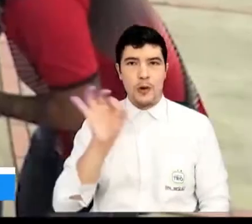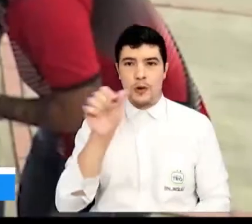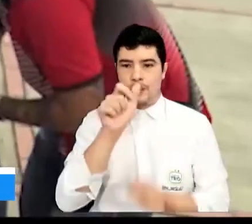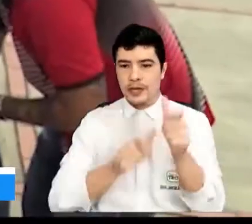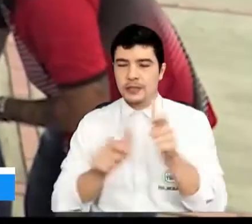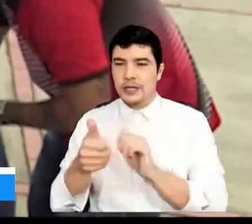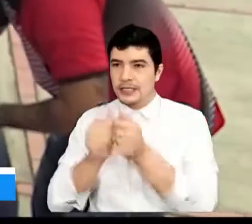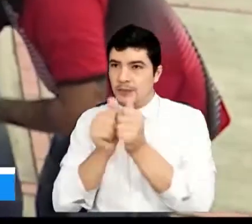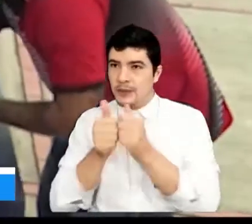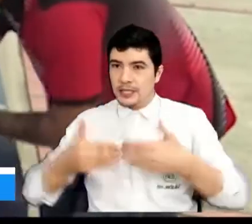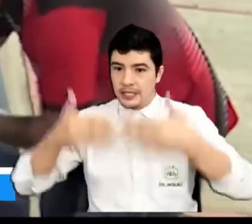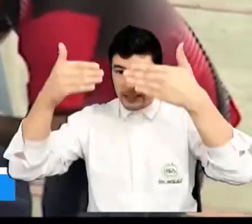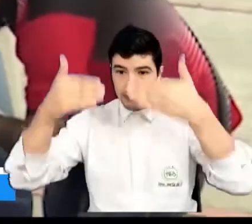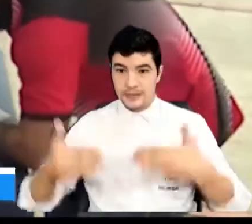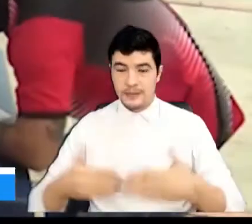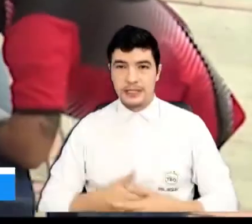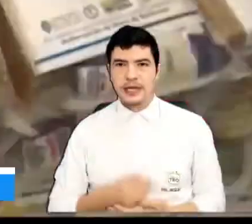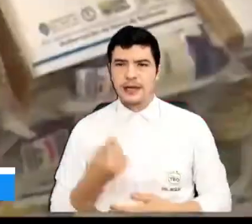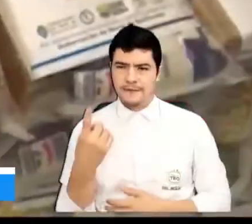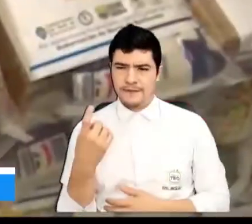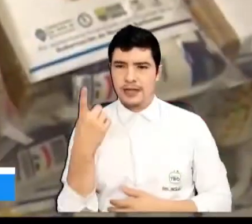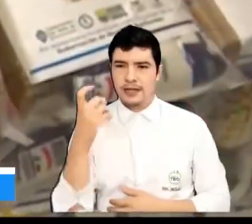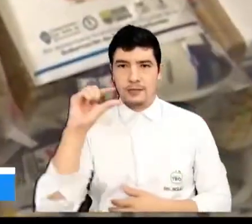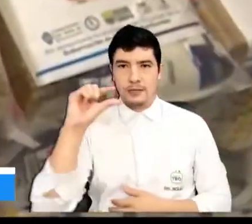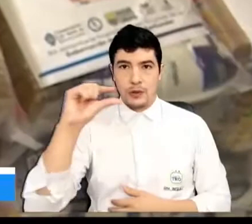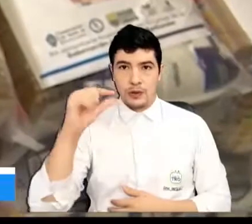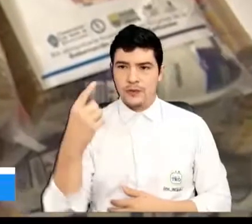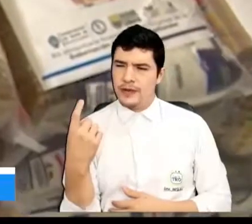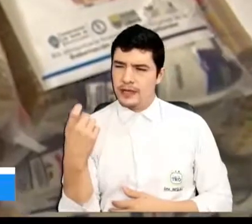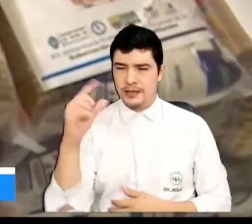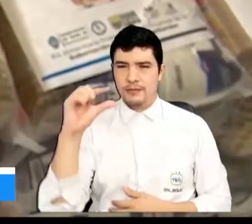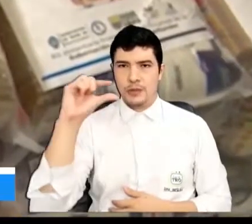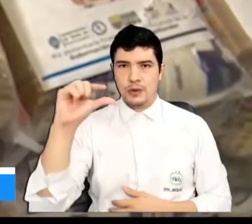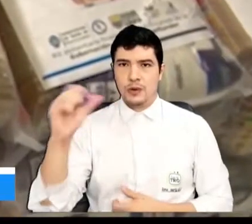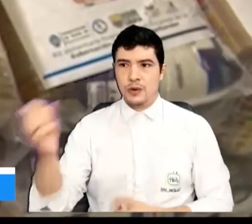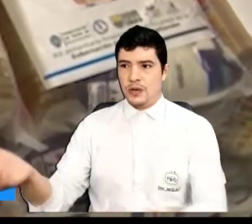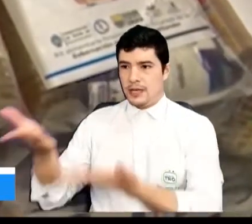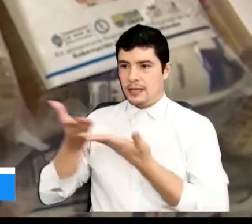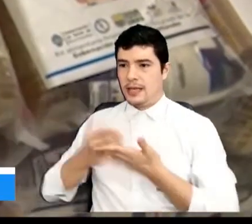marzo. El Instituto de Deportes de Norte de Santander sigue atento a las diferentes